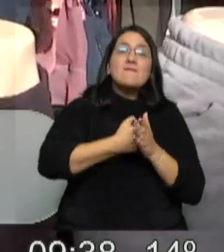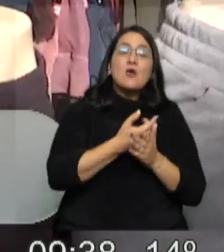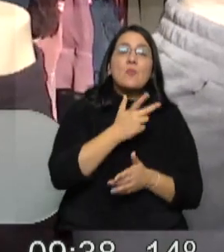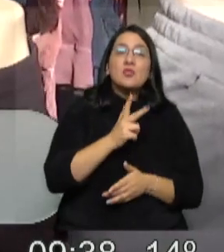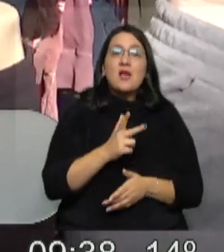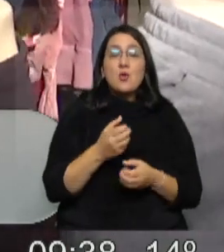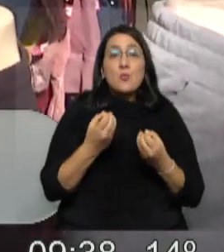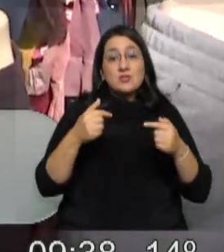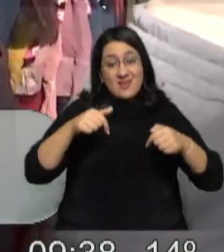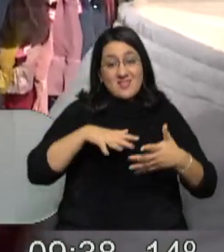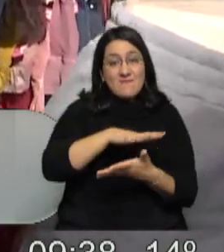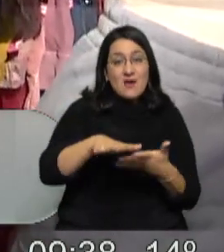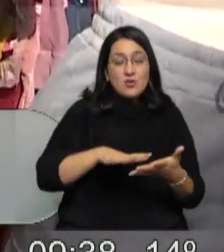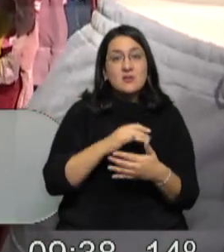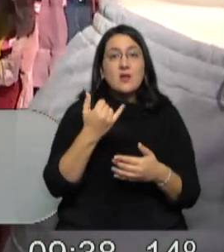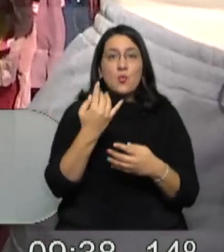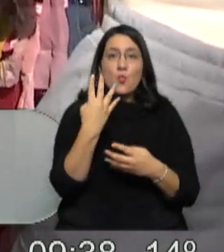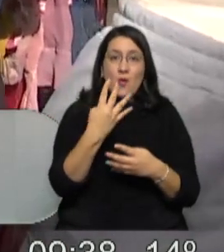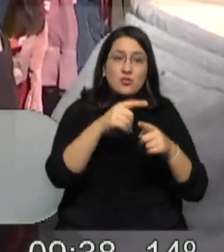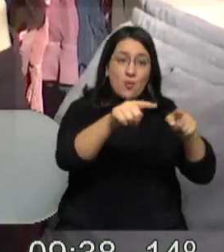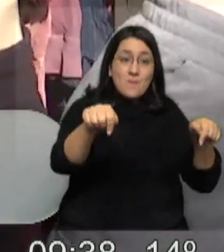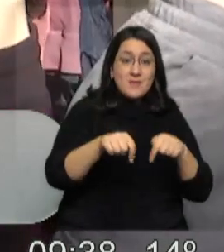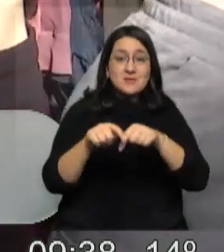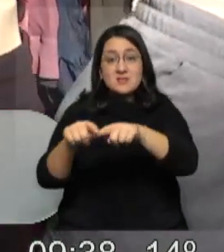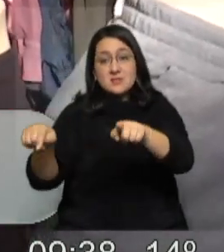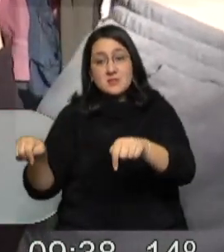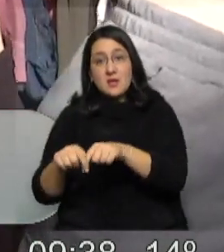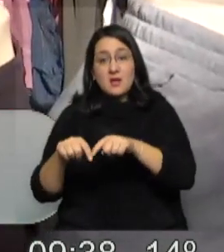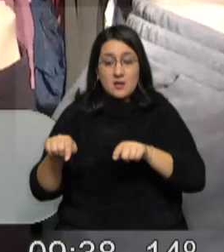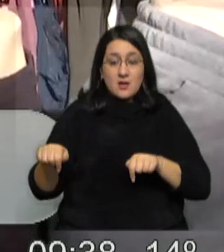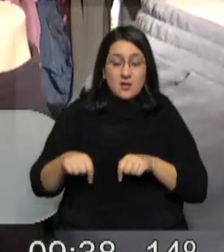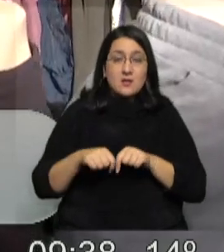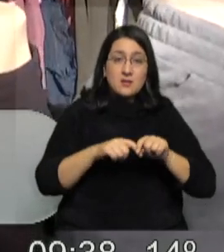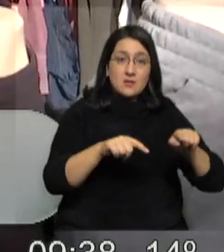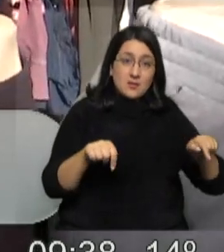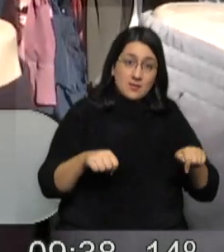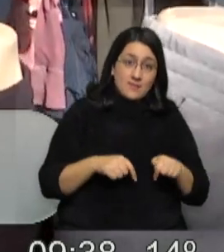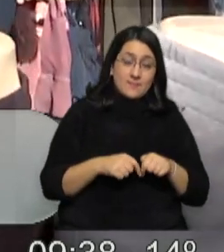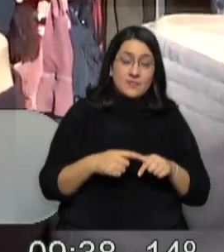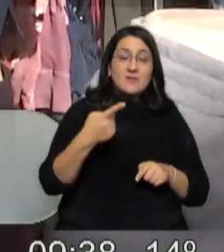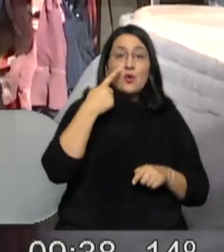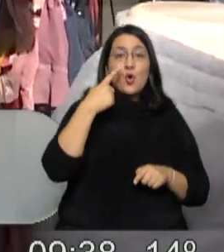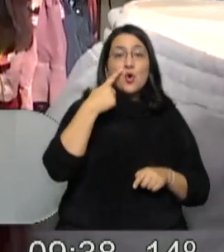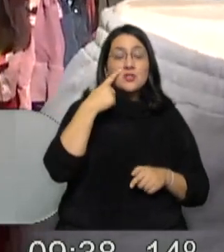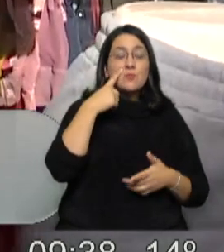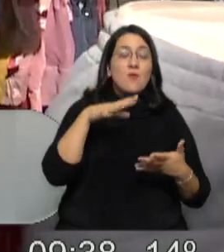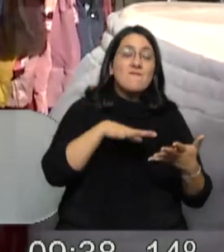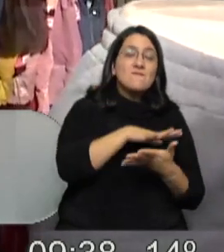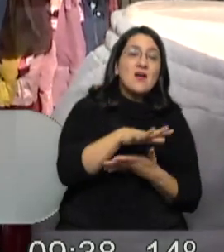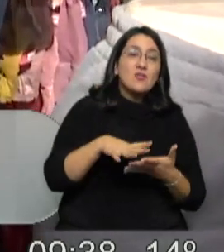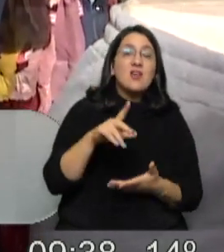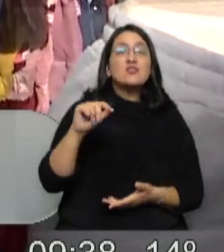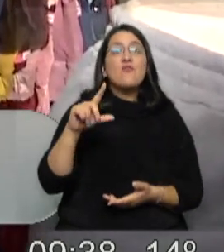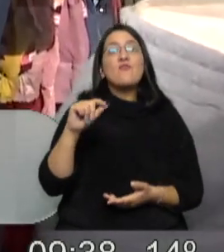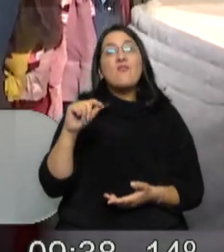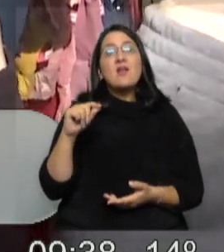eso este barrio, que tiene unas 4 manzanas y que está dentro, digamos, del distrito de Villa Muñoz, es conocido como el barrio de las ofertas,